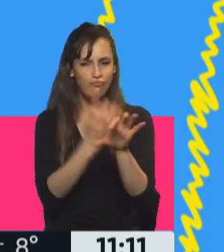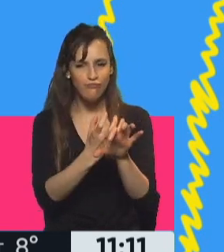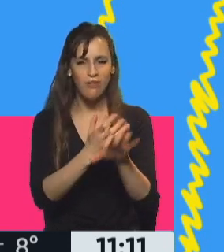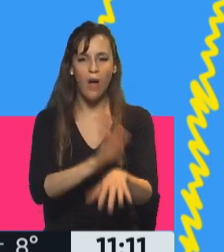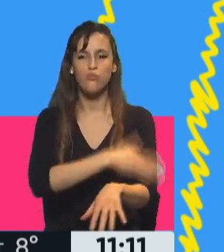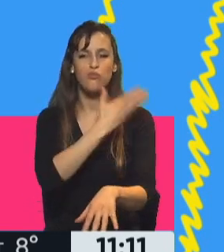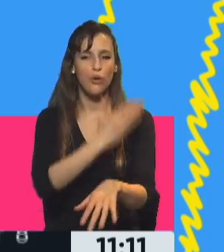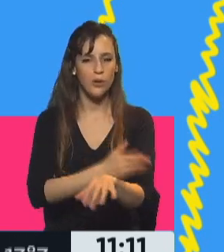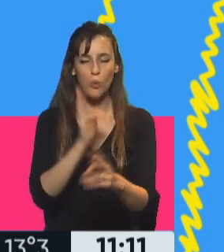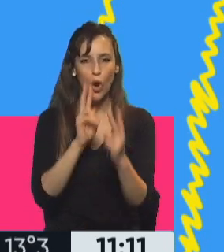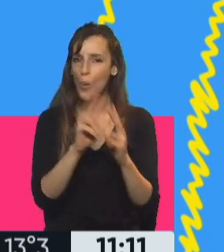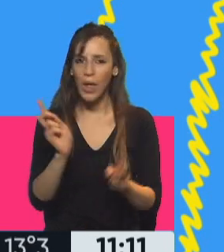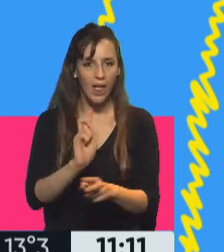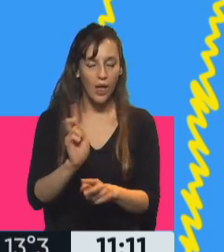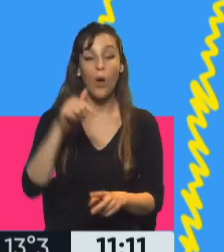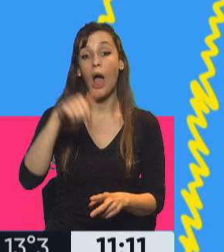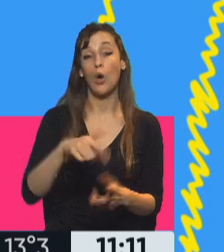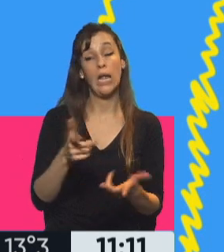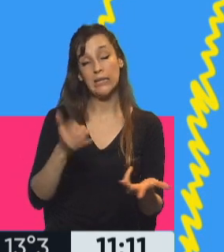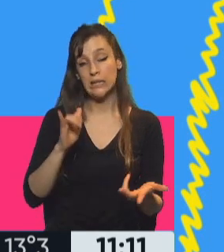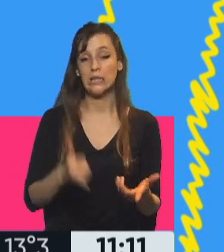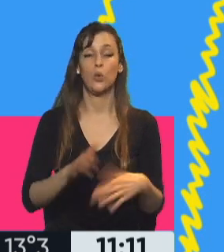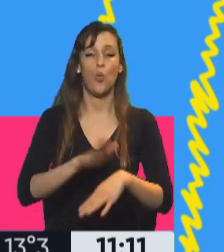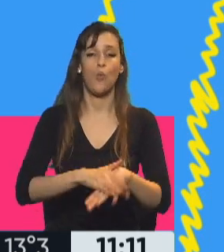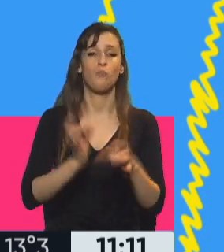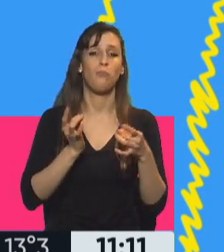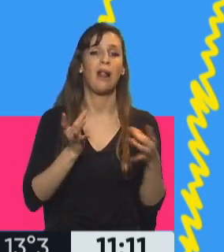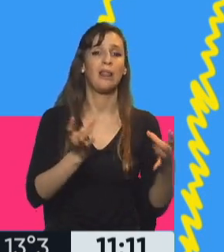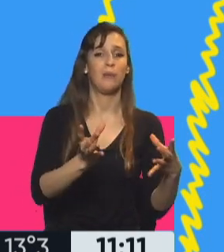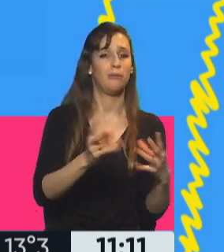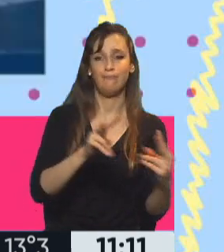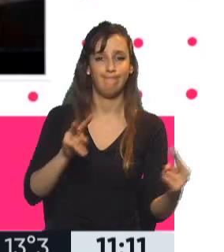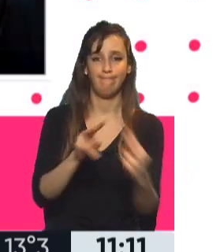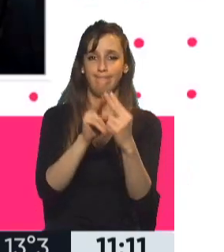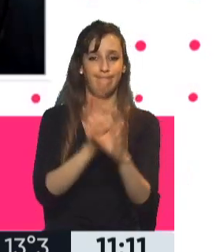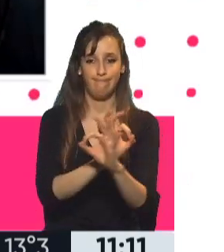estos tiempos uno se ve poco, además. Además, sumado esto, ¿no?